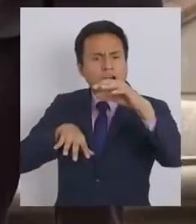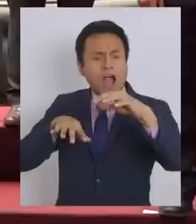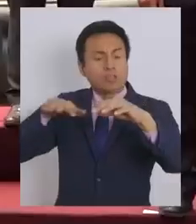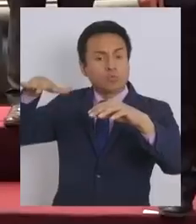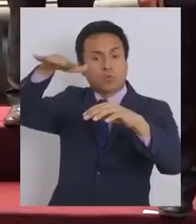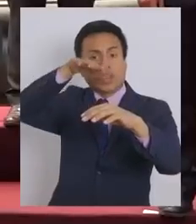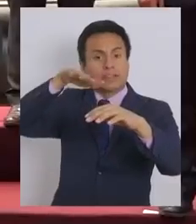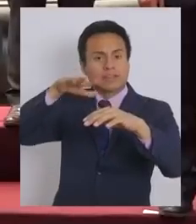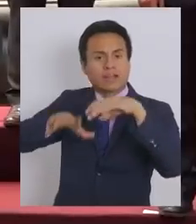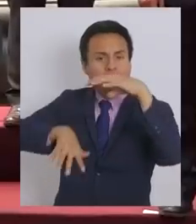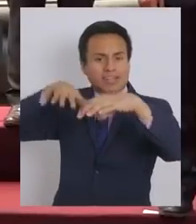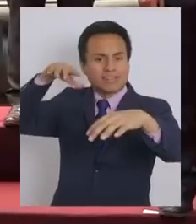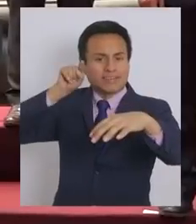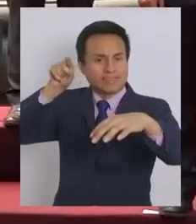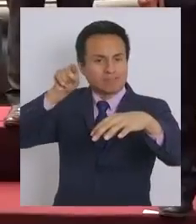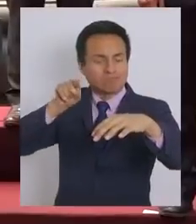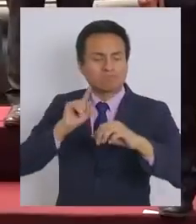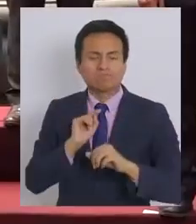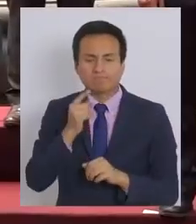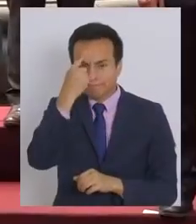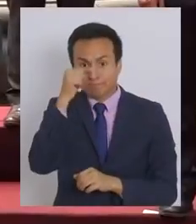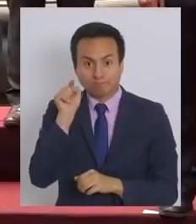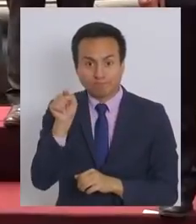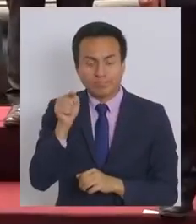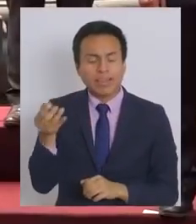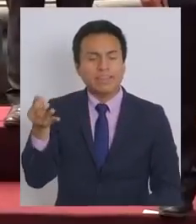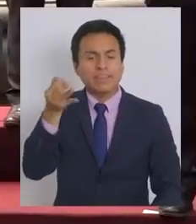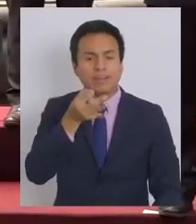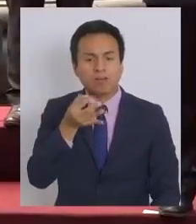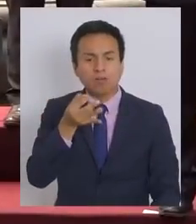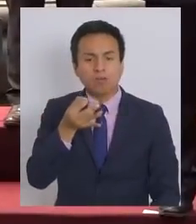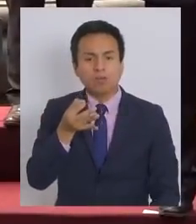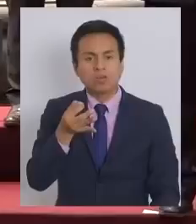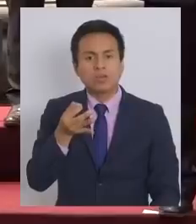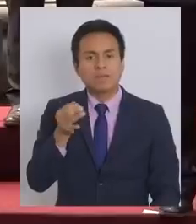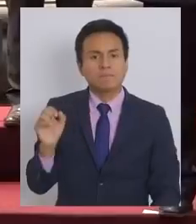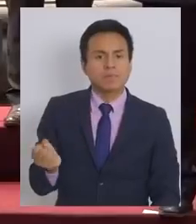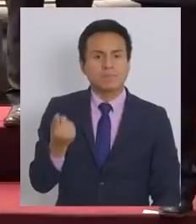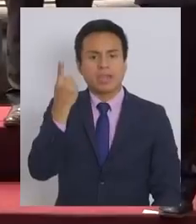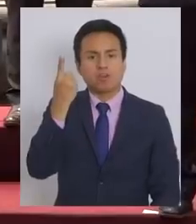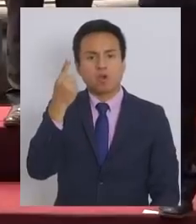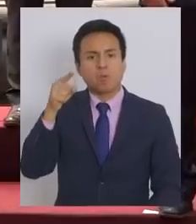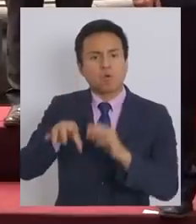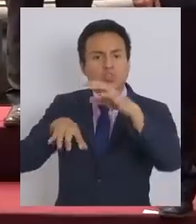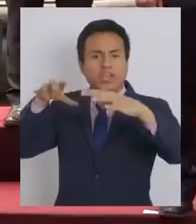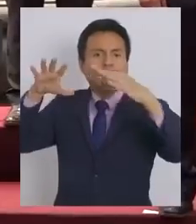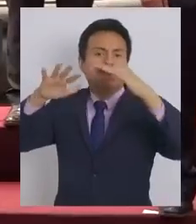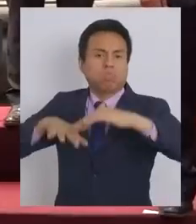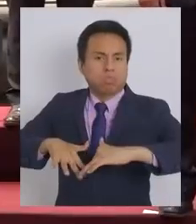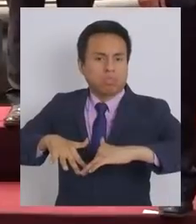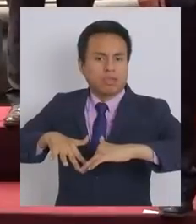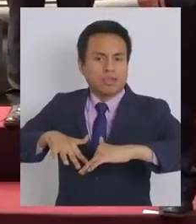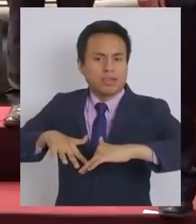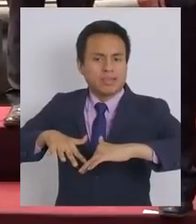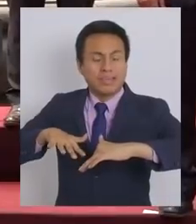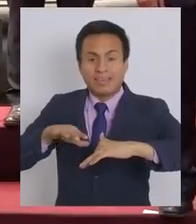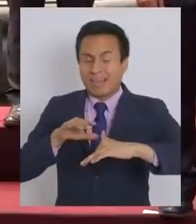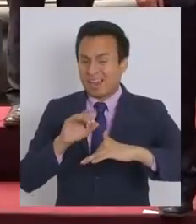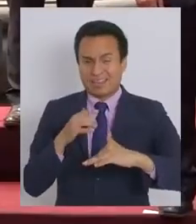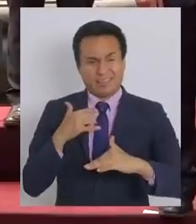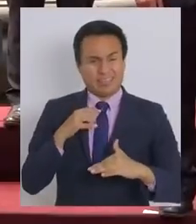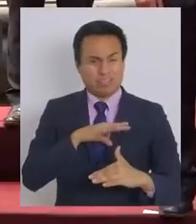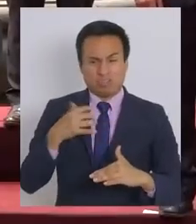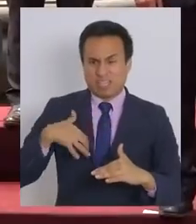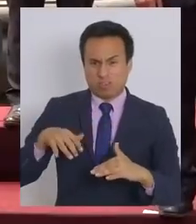la cordillera de los Andes. Y él dijo, se desplomarán primero estas montañas antes que argentinos y